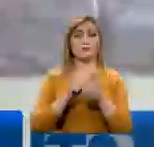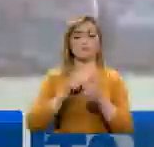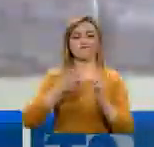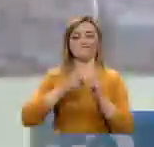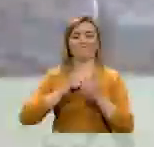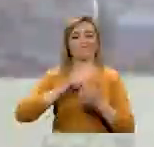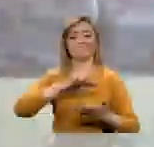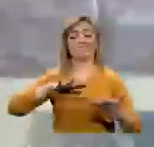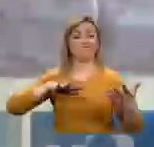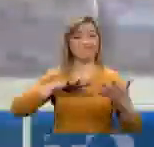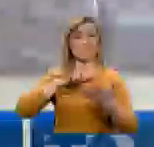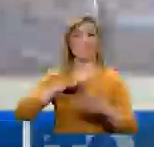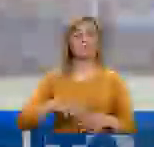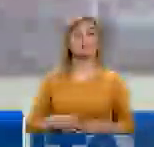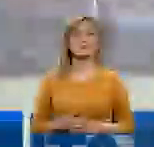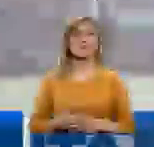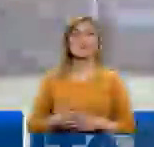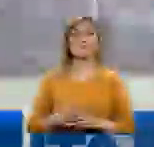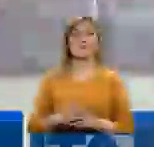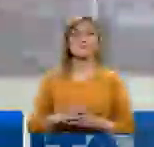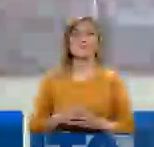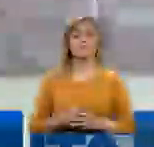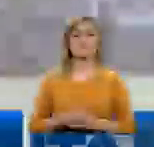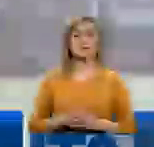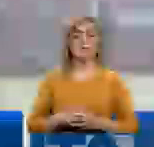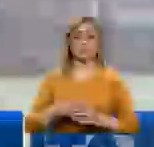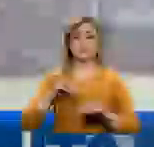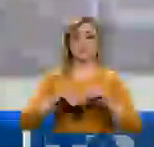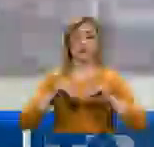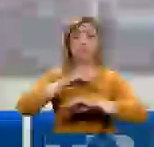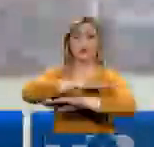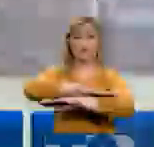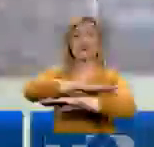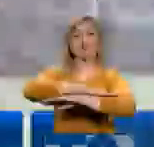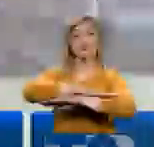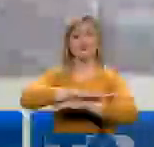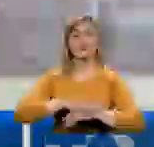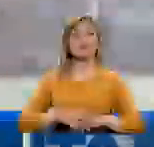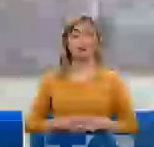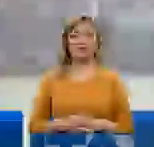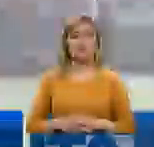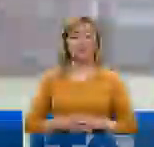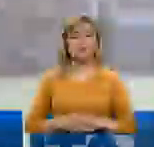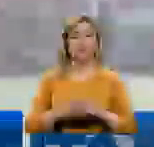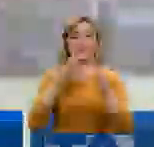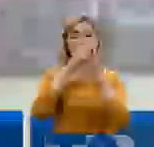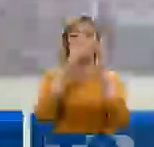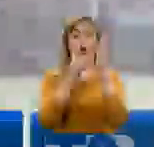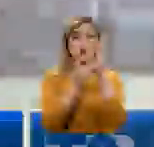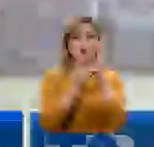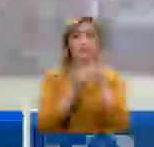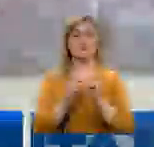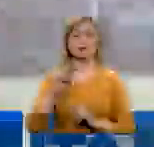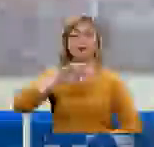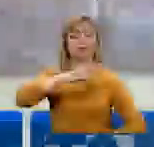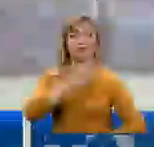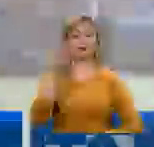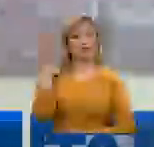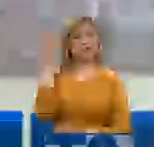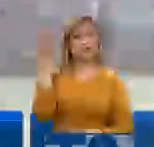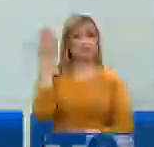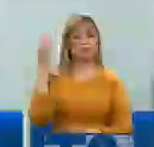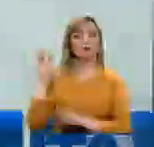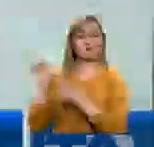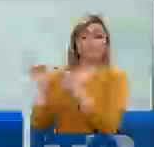caóticas, está ya elaborada una plataforma que tiene un código QR. Según el vicealcalde de Quito,